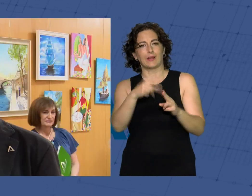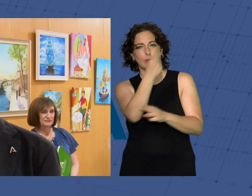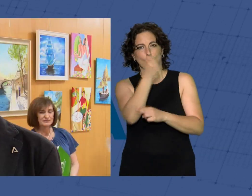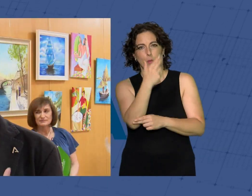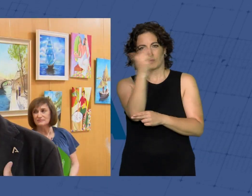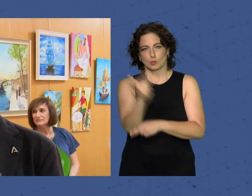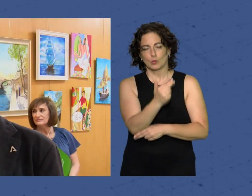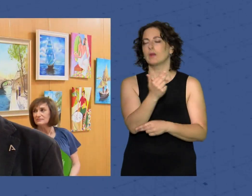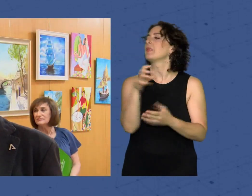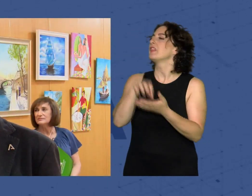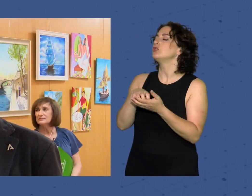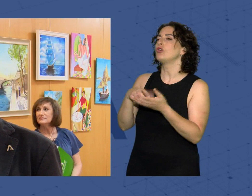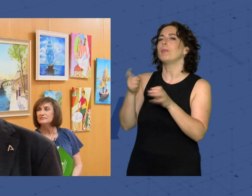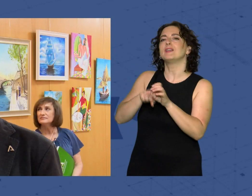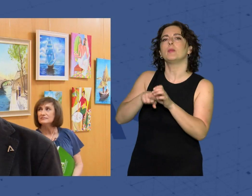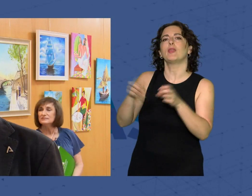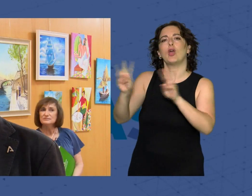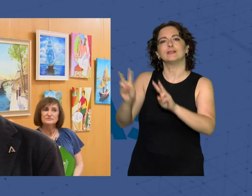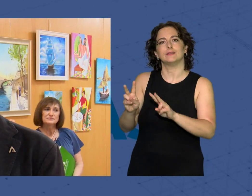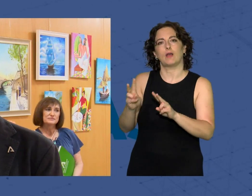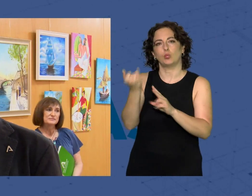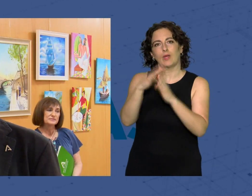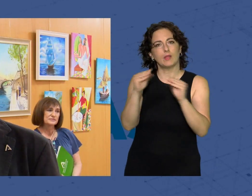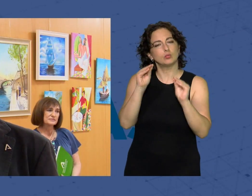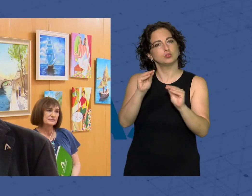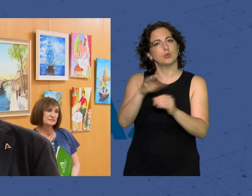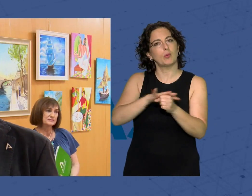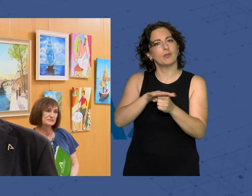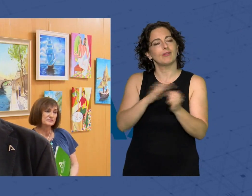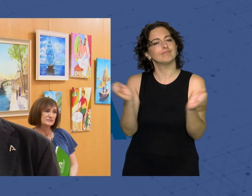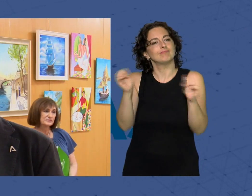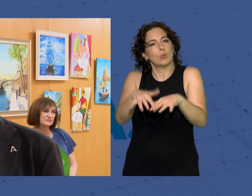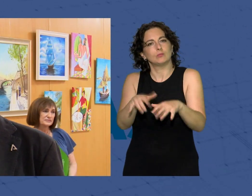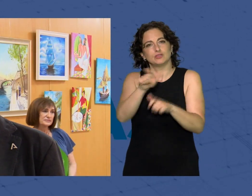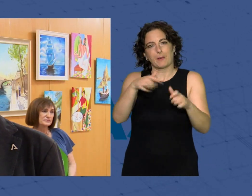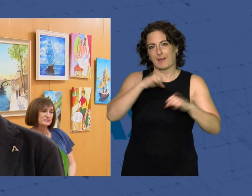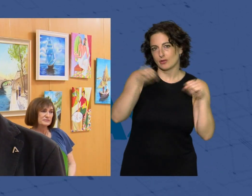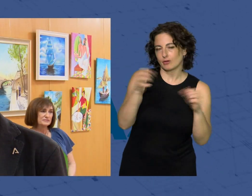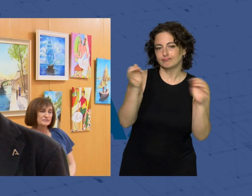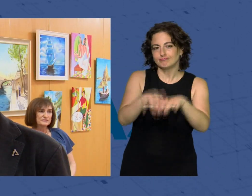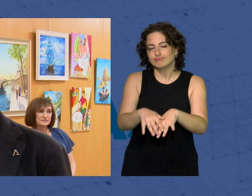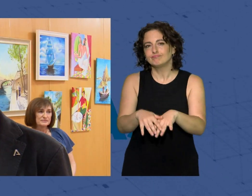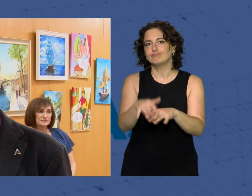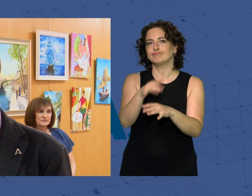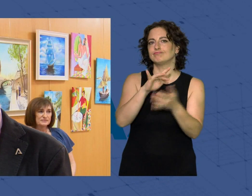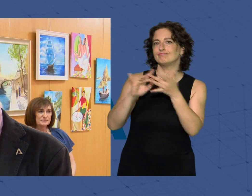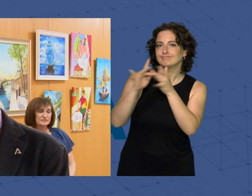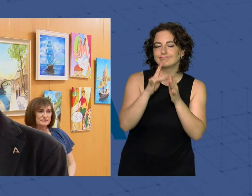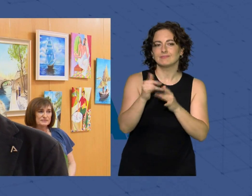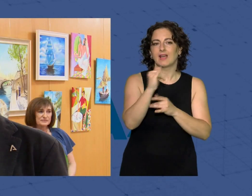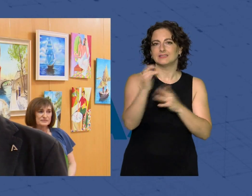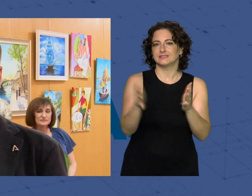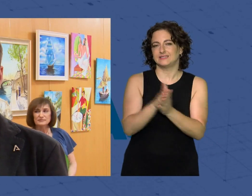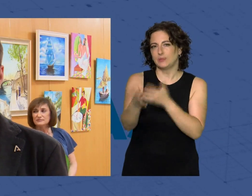los centros de participación activa de la Junta Andalucía de la provincia son ese lugar de encuentro para personas mayores ese lugar en el que ellos encuentran una serie de